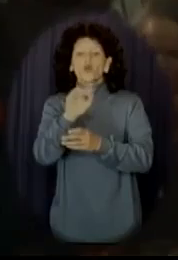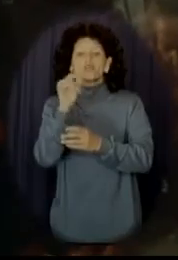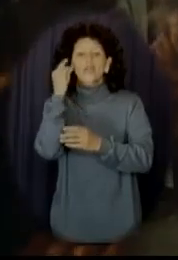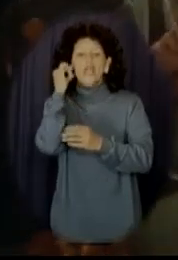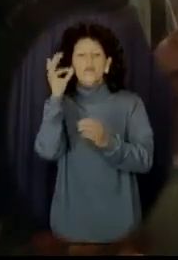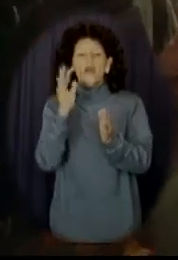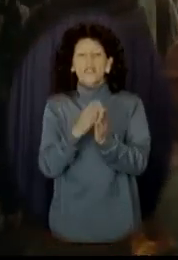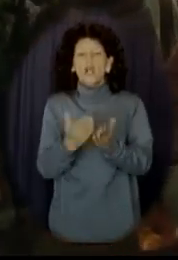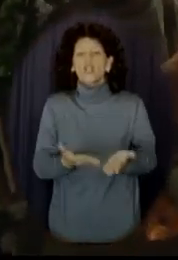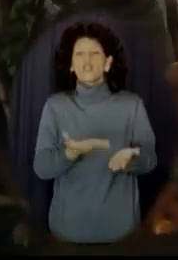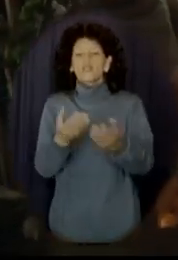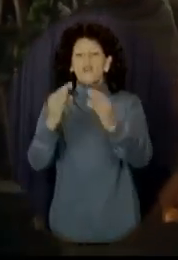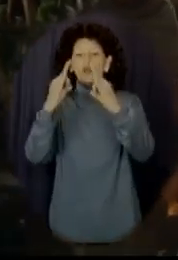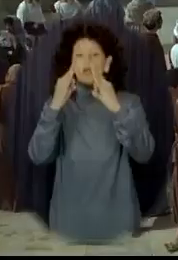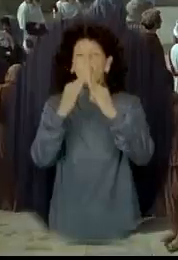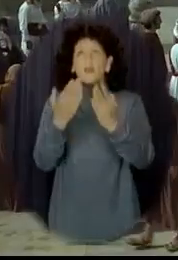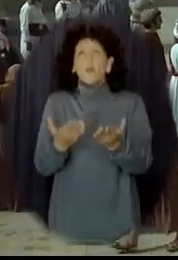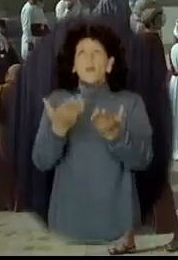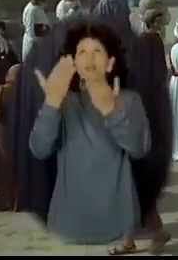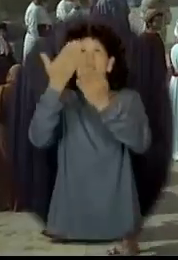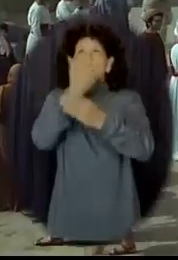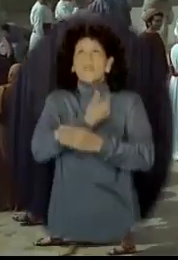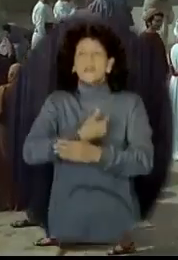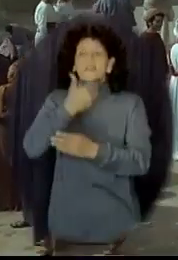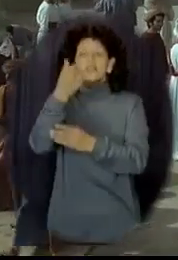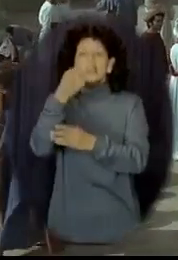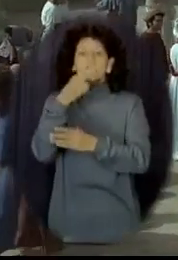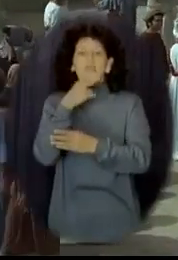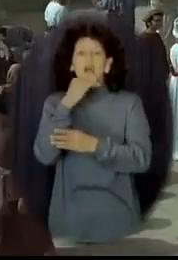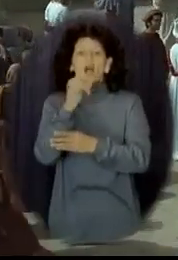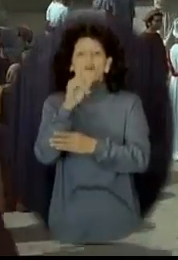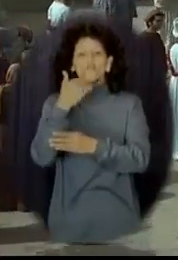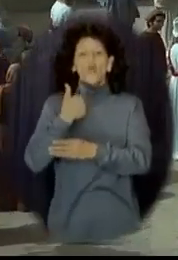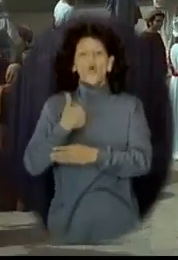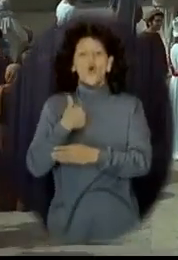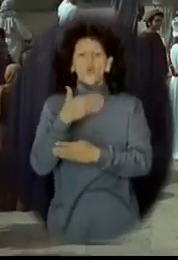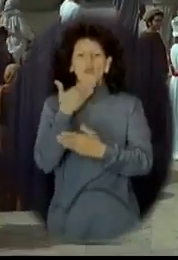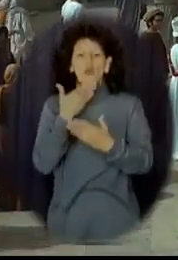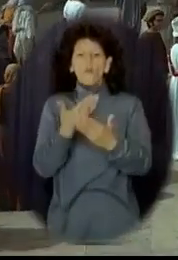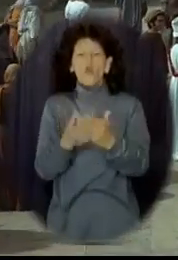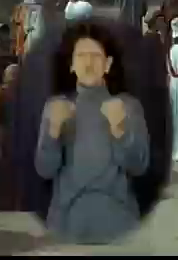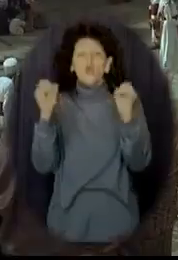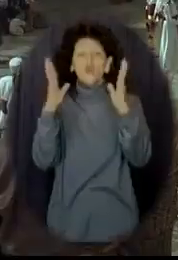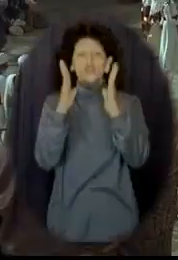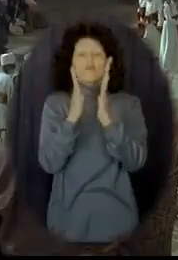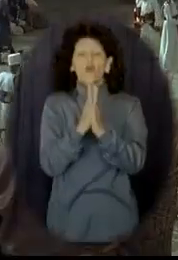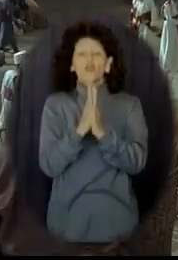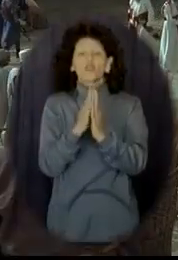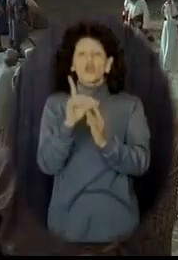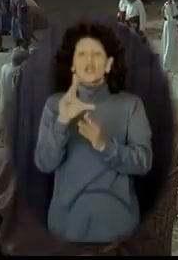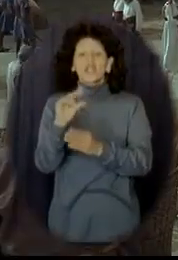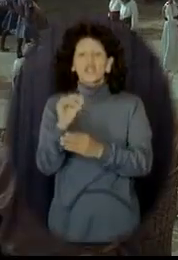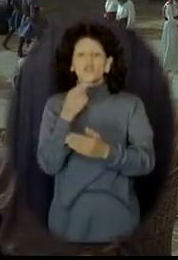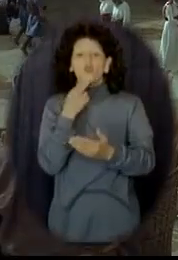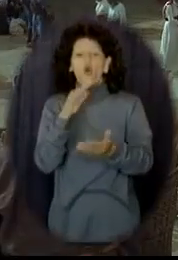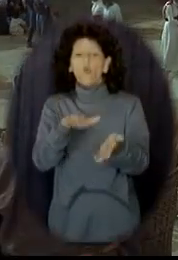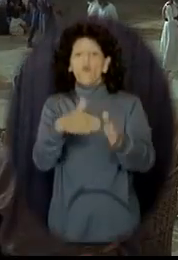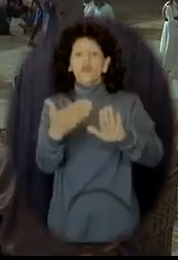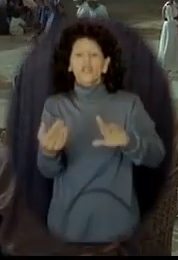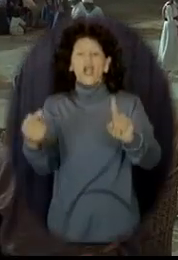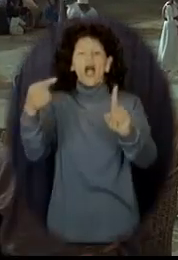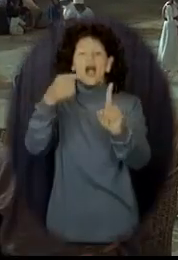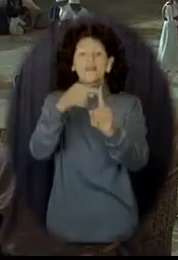para presentarlo al Señor. En el templo había un hombre bueno y devoto a quien el Espíritu Santo había prometido que no